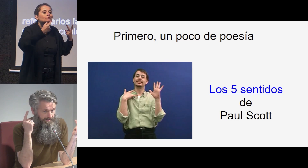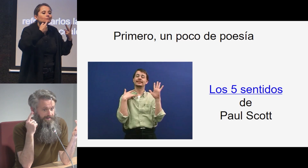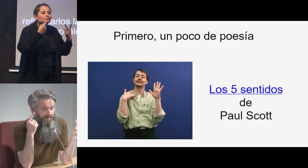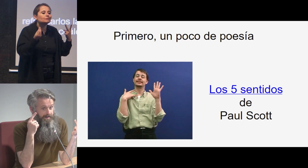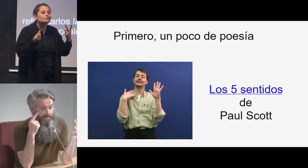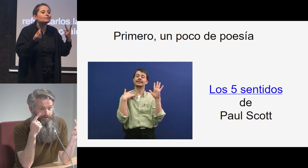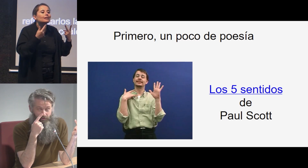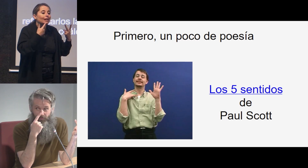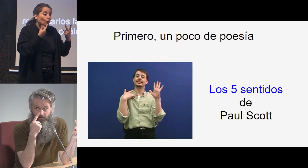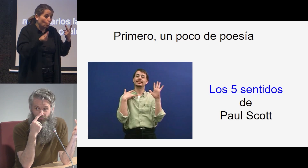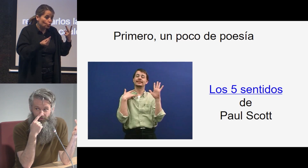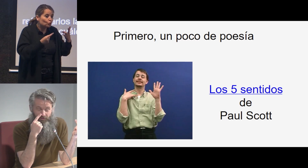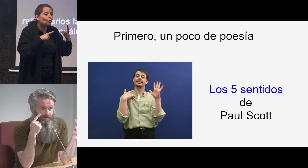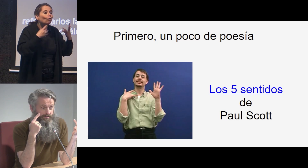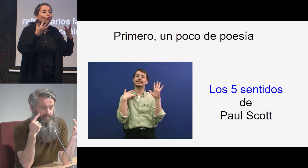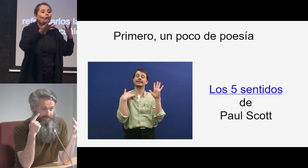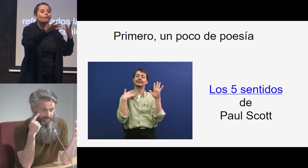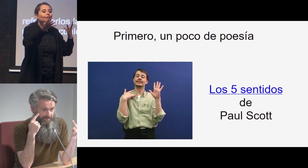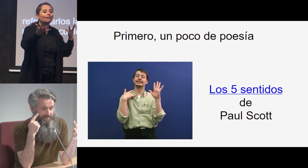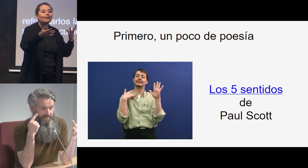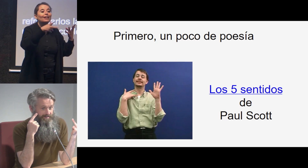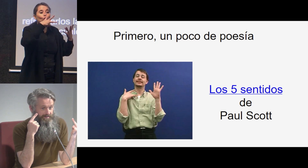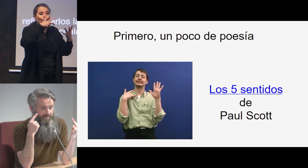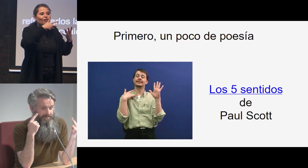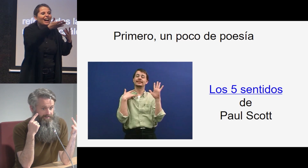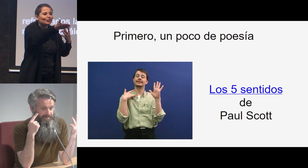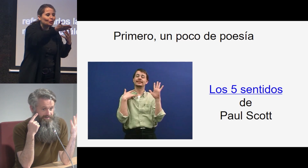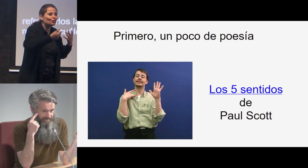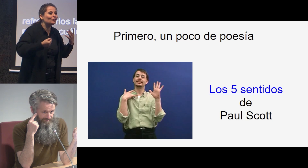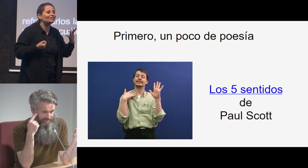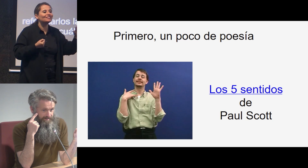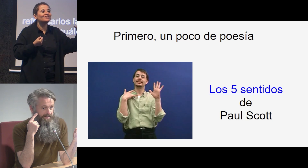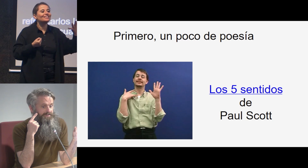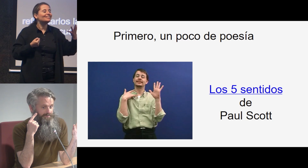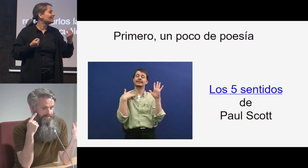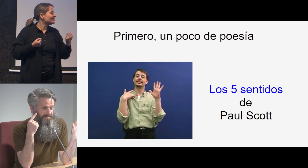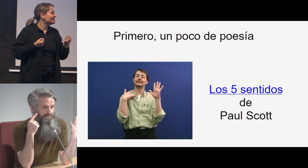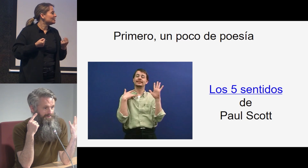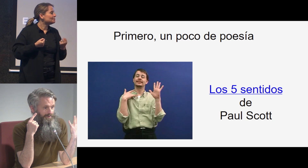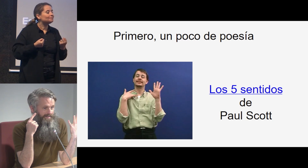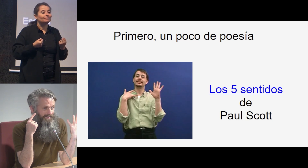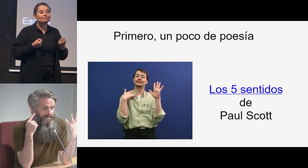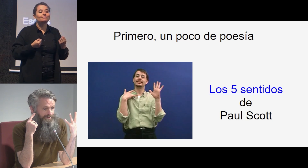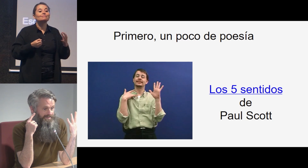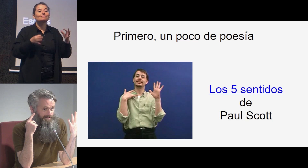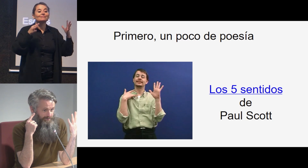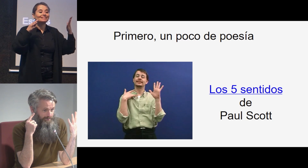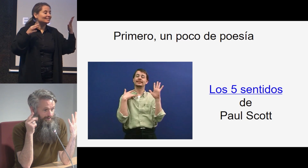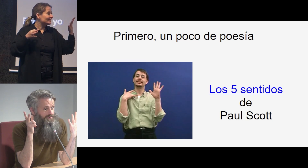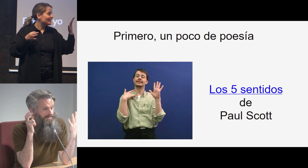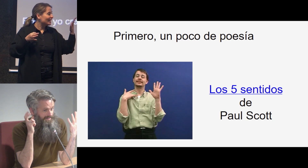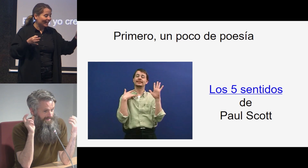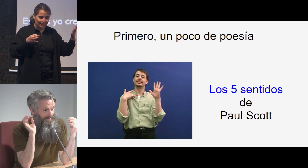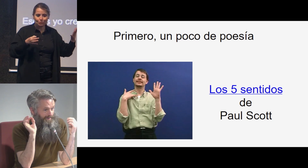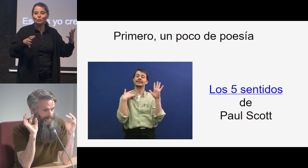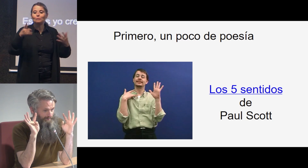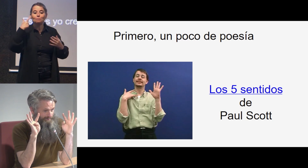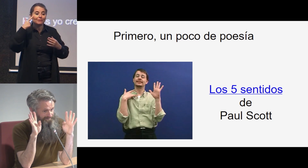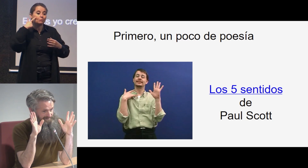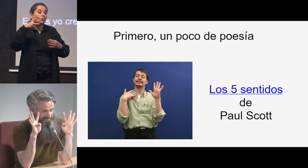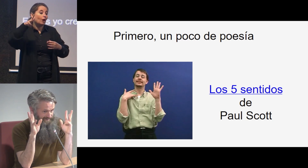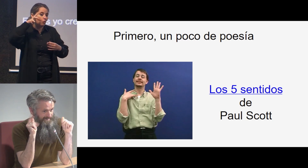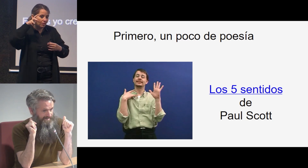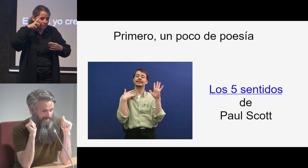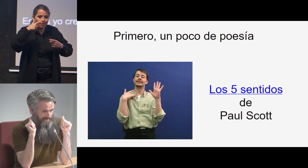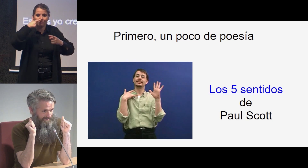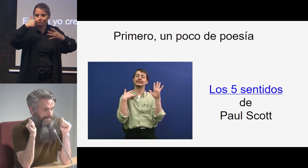audición, el gusto, el olfato. Eso es. Yo creo que hemos tenido todos y la